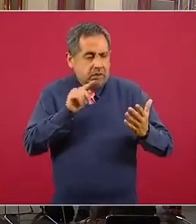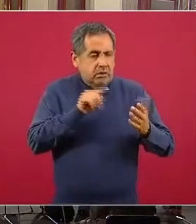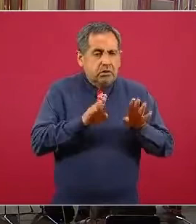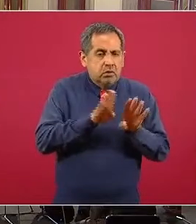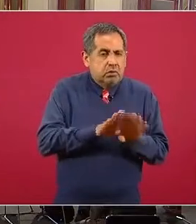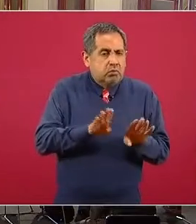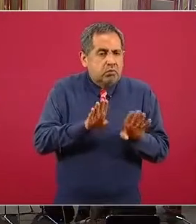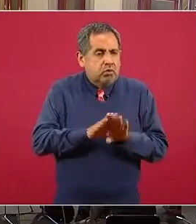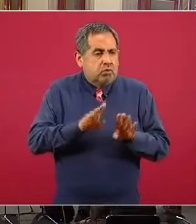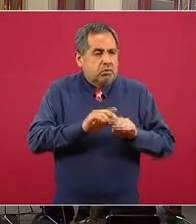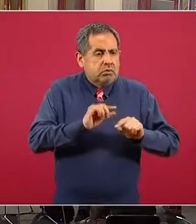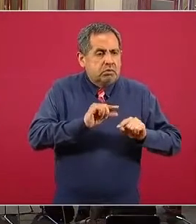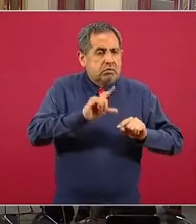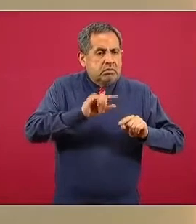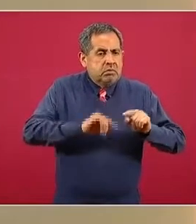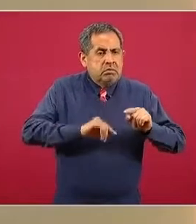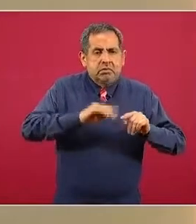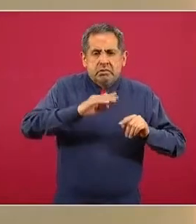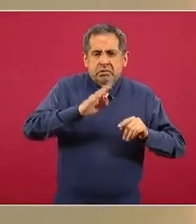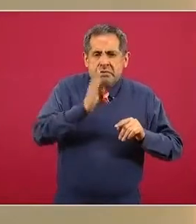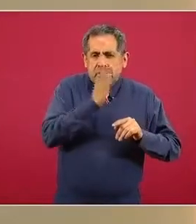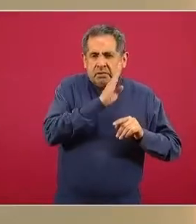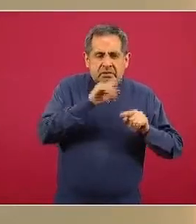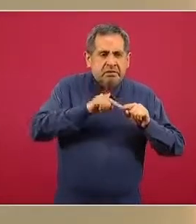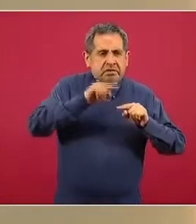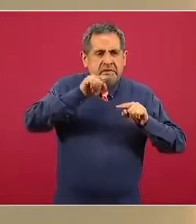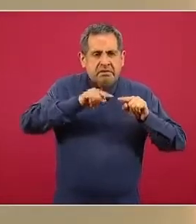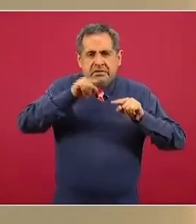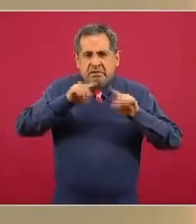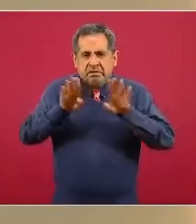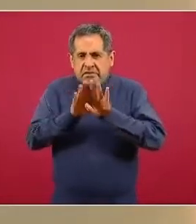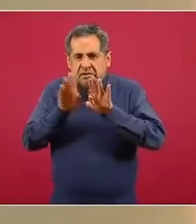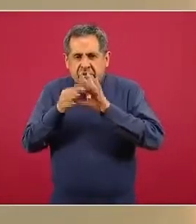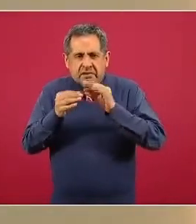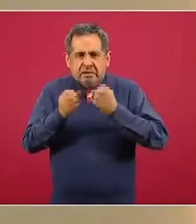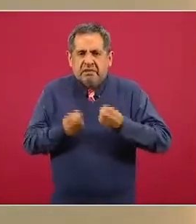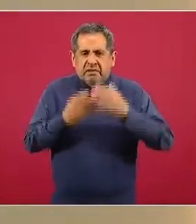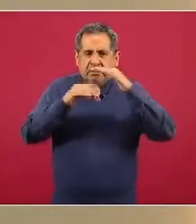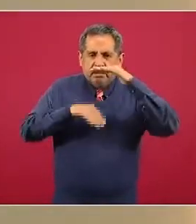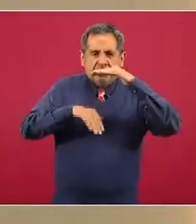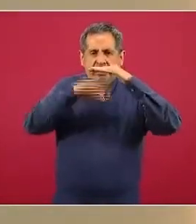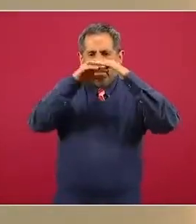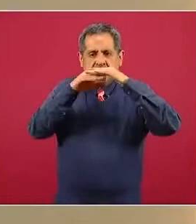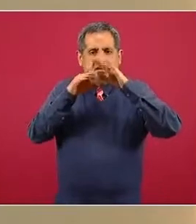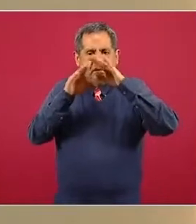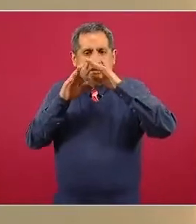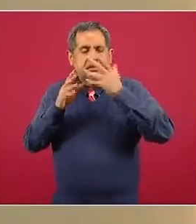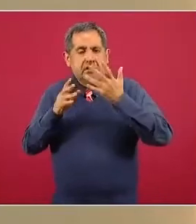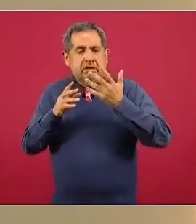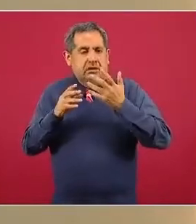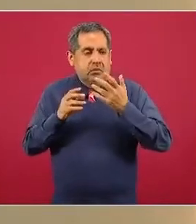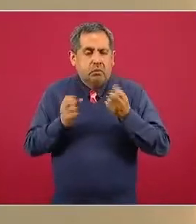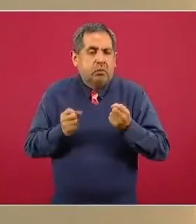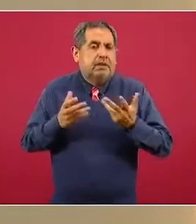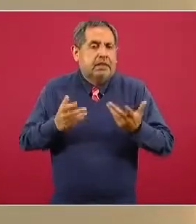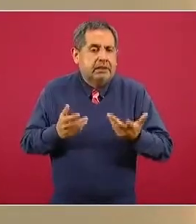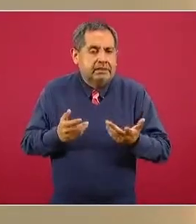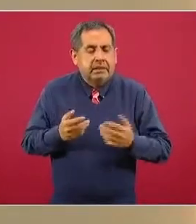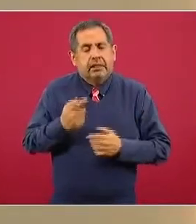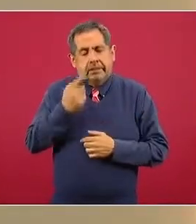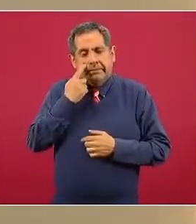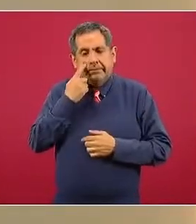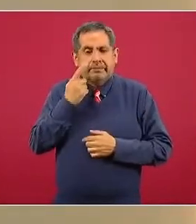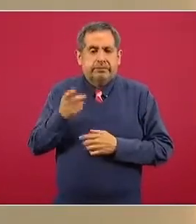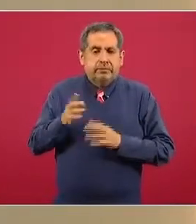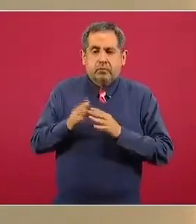están comportando esta altura, que lógicamente representa la cantidad de personas que están bajo esa altura en